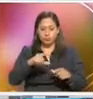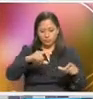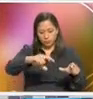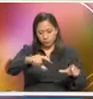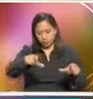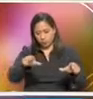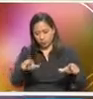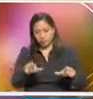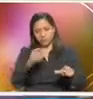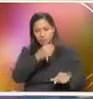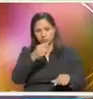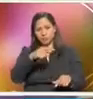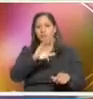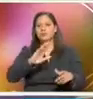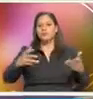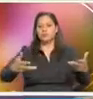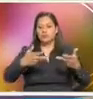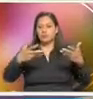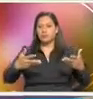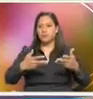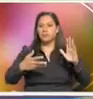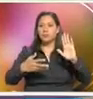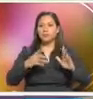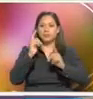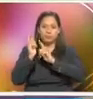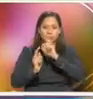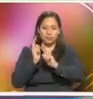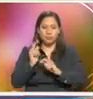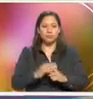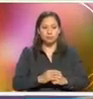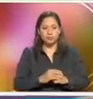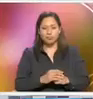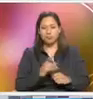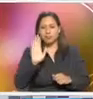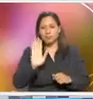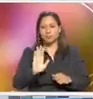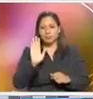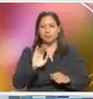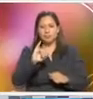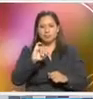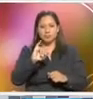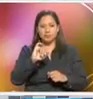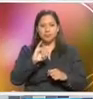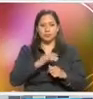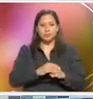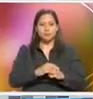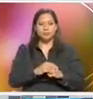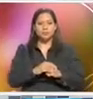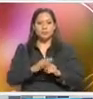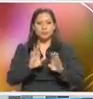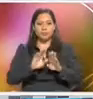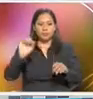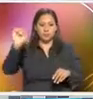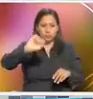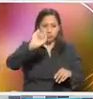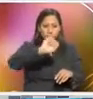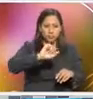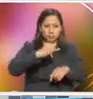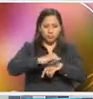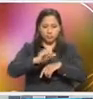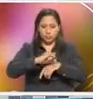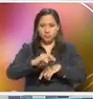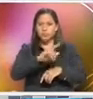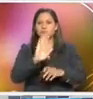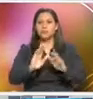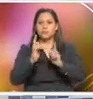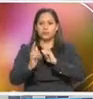acomodando Este es un poquito como una ensalada estilo griega, ¿no? Exacto, Me sí. parece que... Sí, al poner como el aderezo de yogur queda como